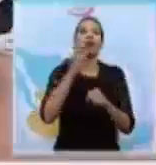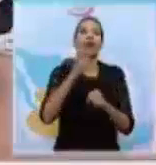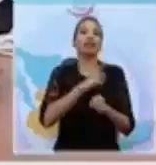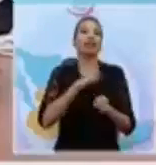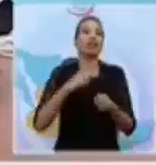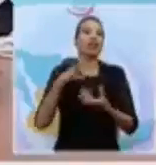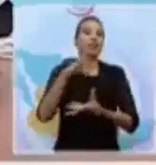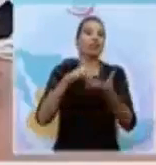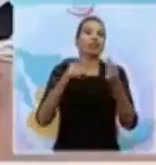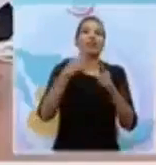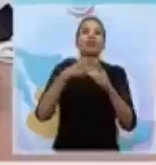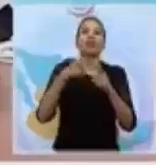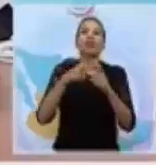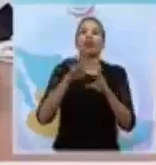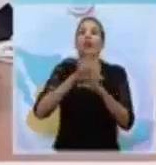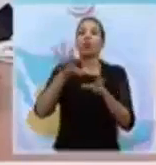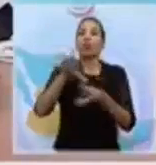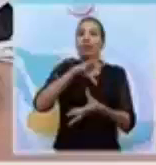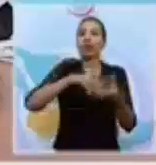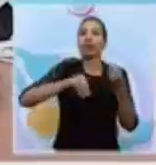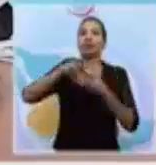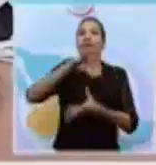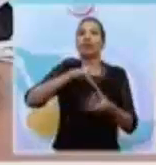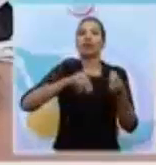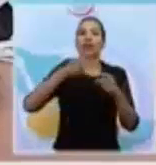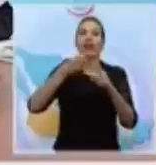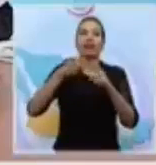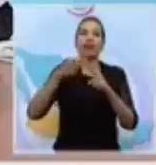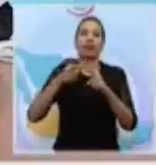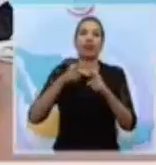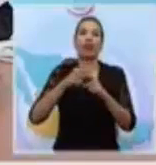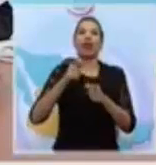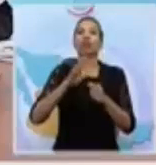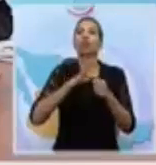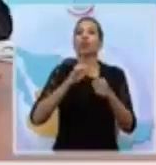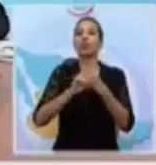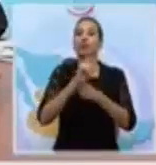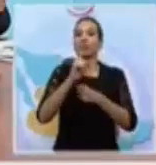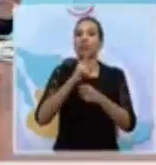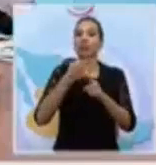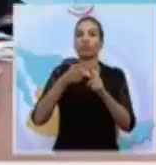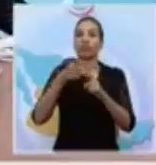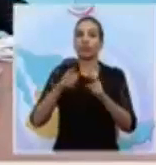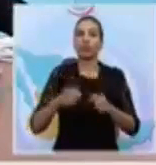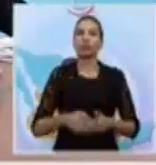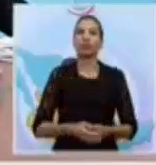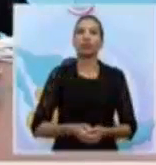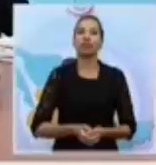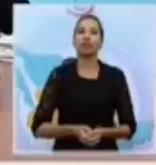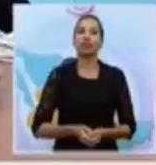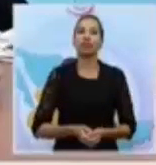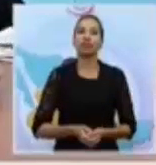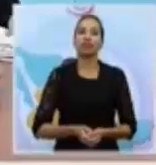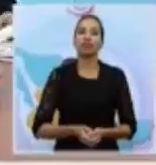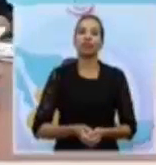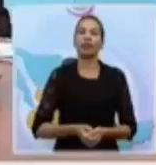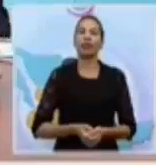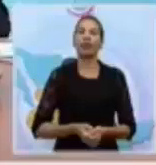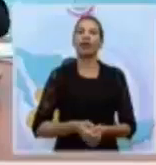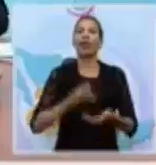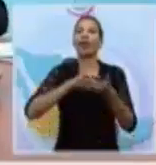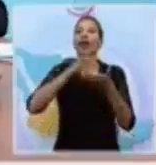capta el Estado redistribuyéndolo en estos programas sociales universalistas. Bueno,